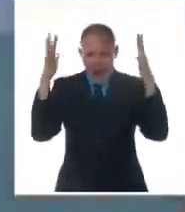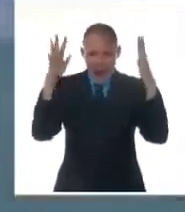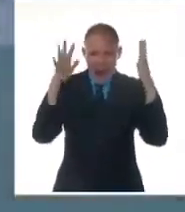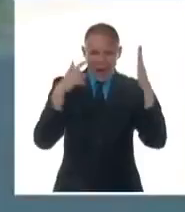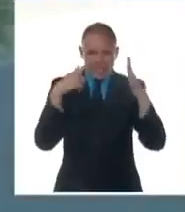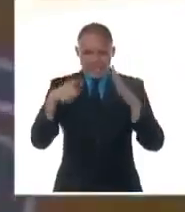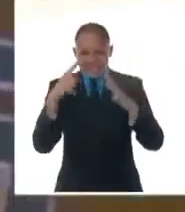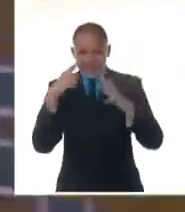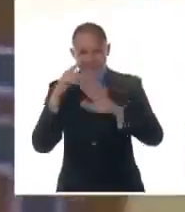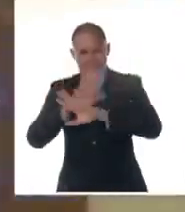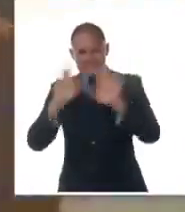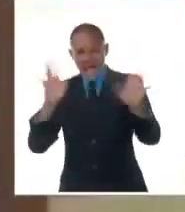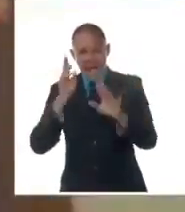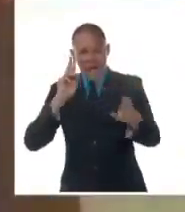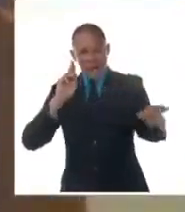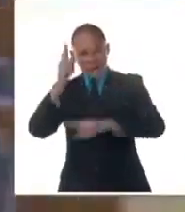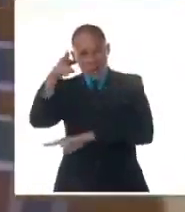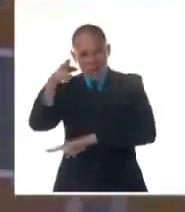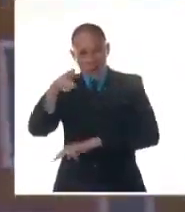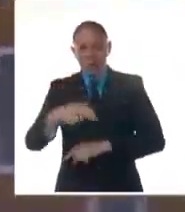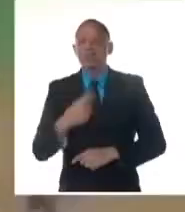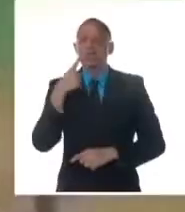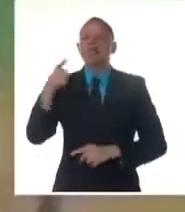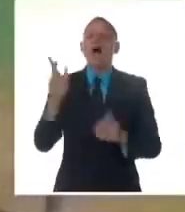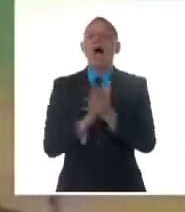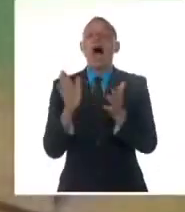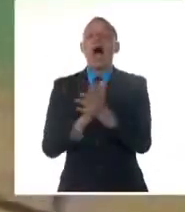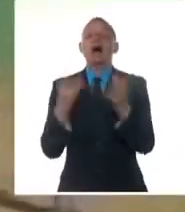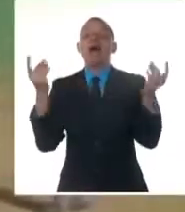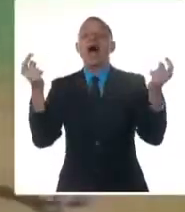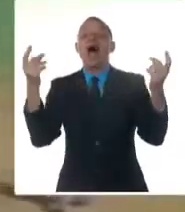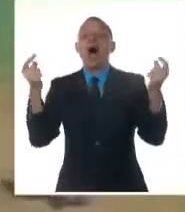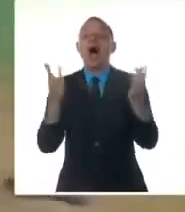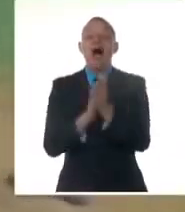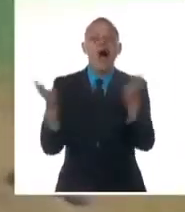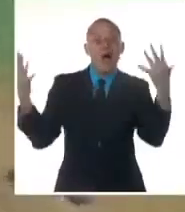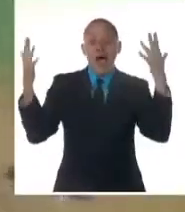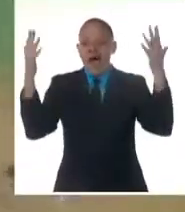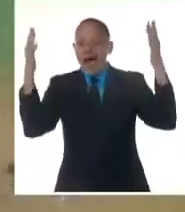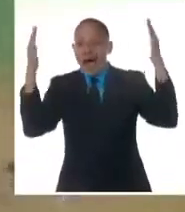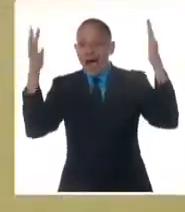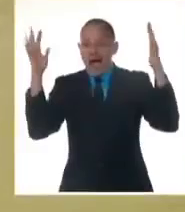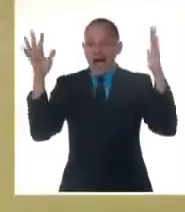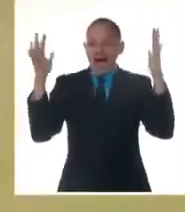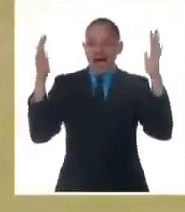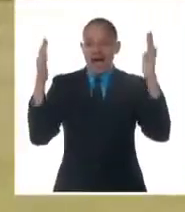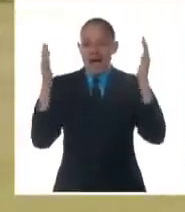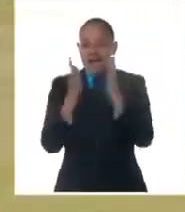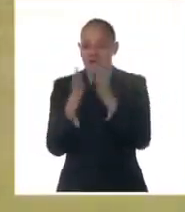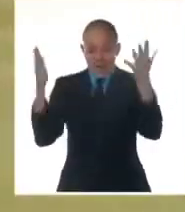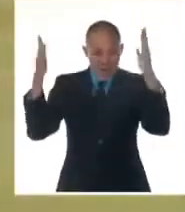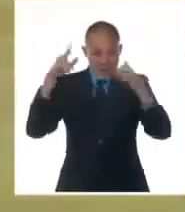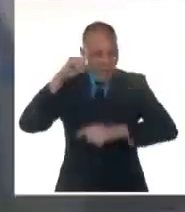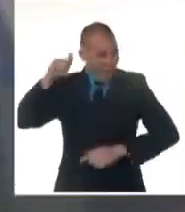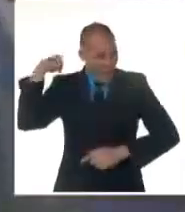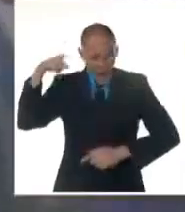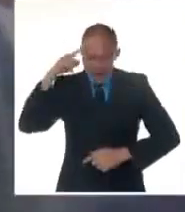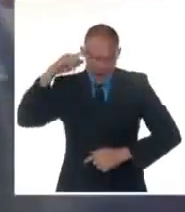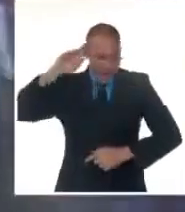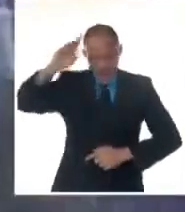y maestro, póngale música maestro, esto es locura amigo, locura.